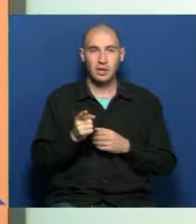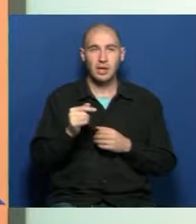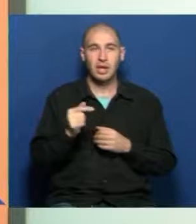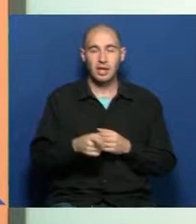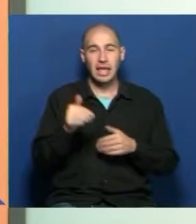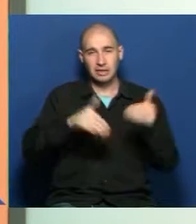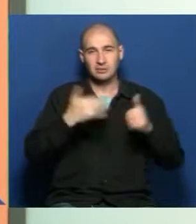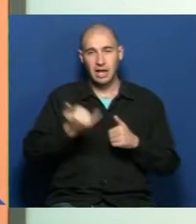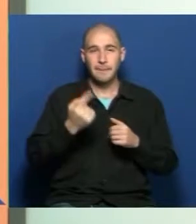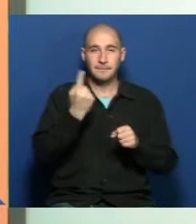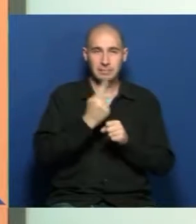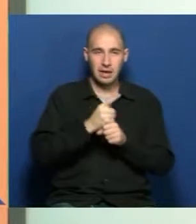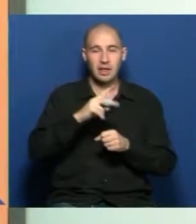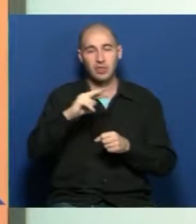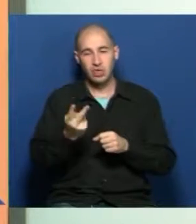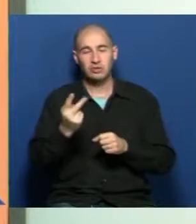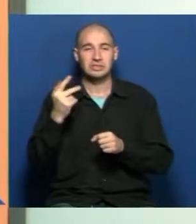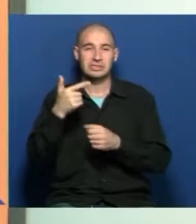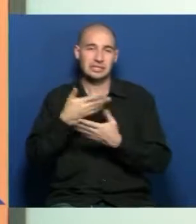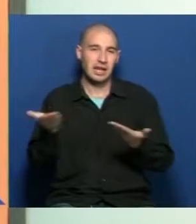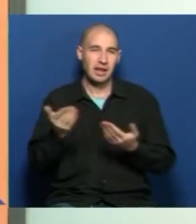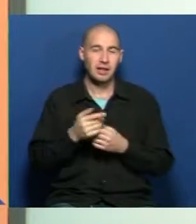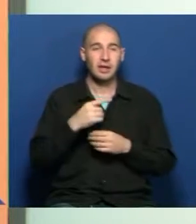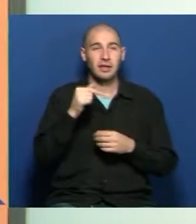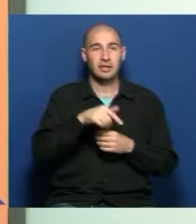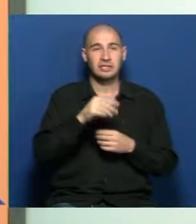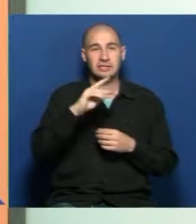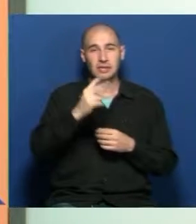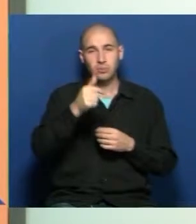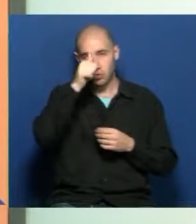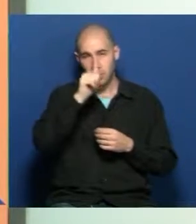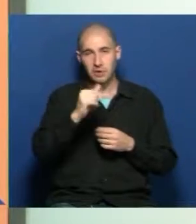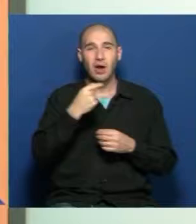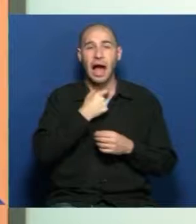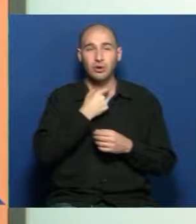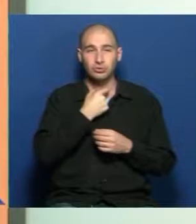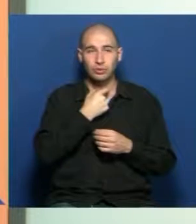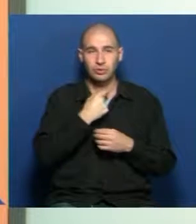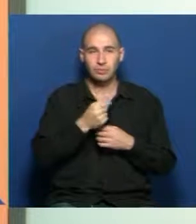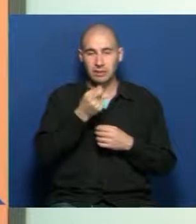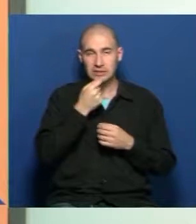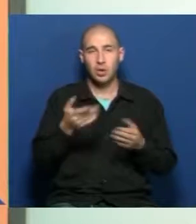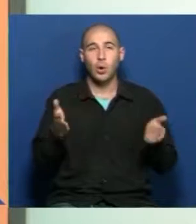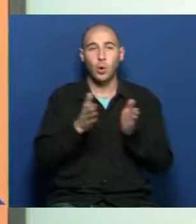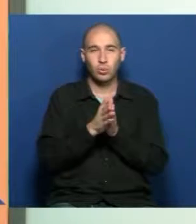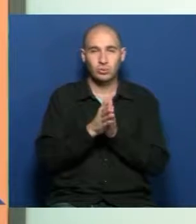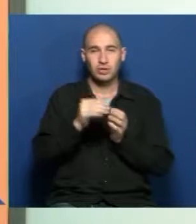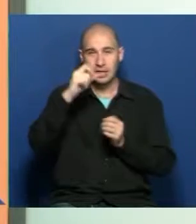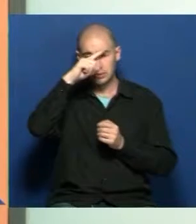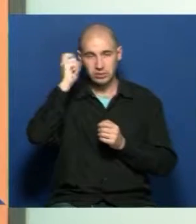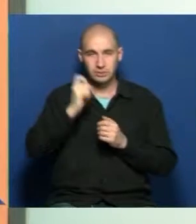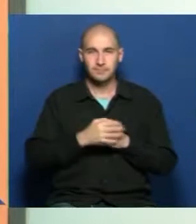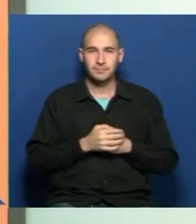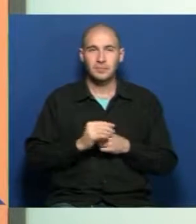poder haber elecciones primarias y 2 días de elecciones generales. Uno el segundo domingo de agosto, si se llama unificada con la